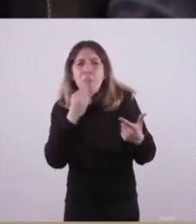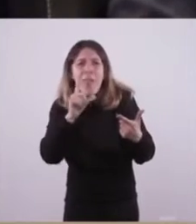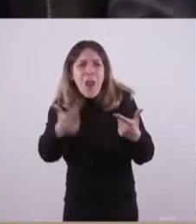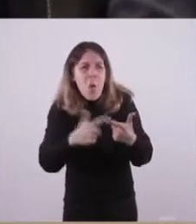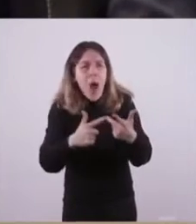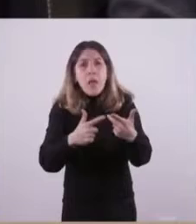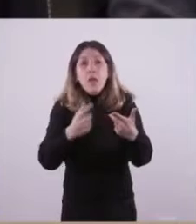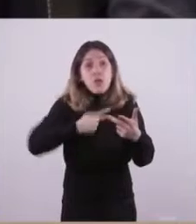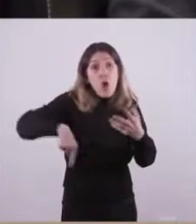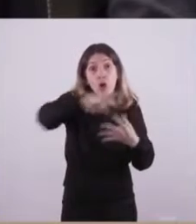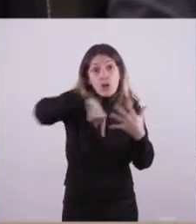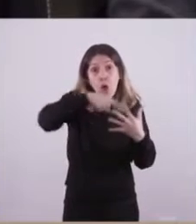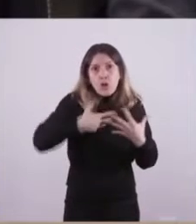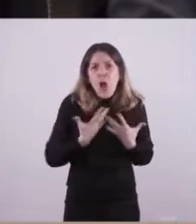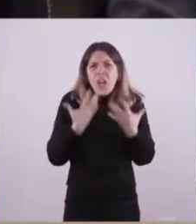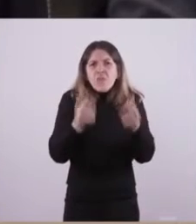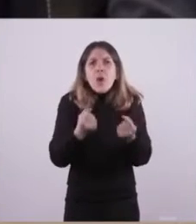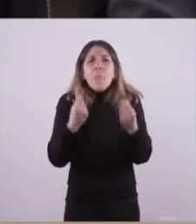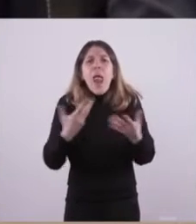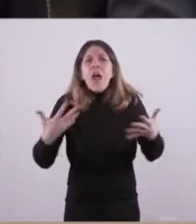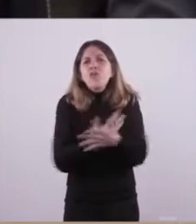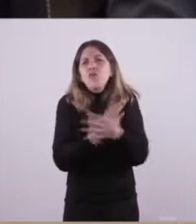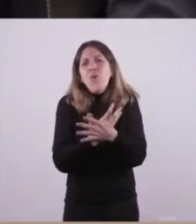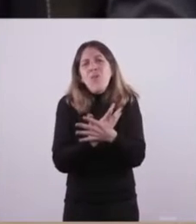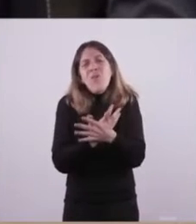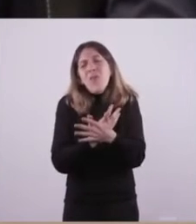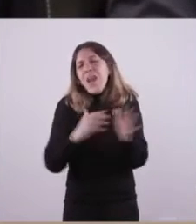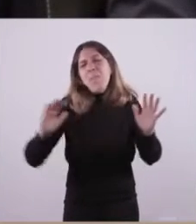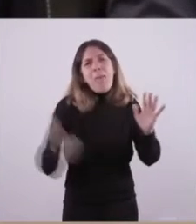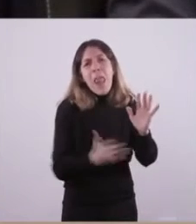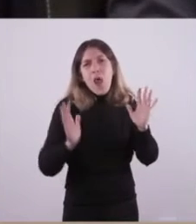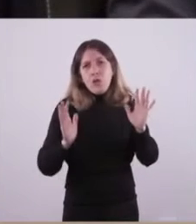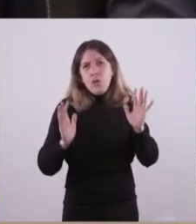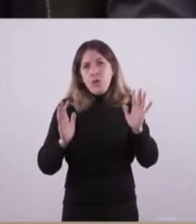unimos esfuerzos para que nos sea lo menos dolorosa posible esa guerra?